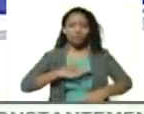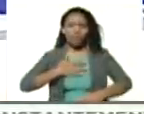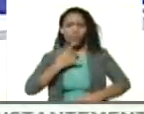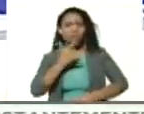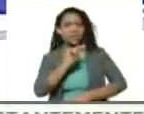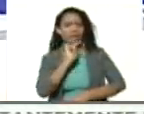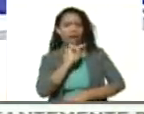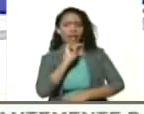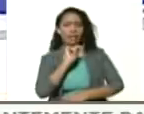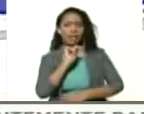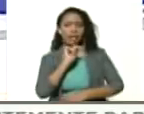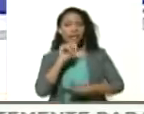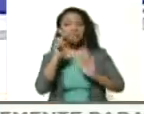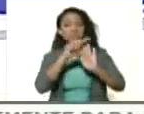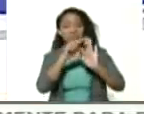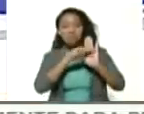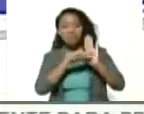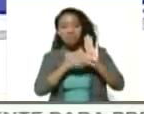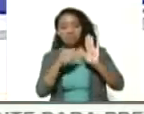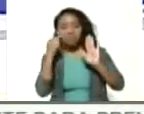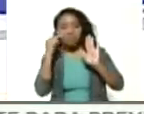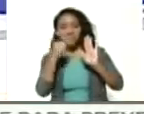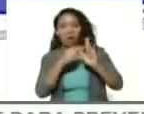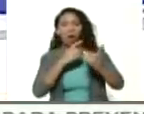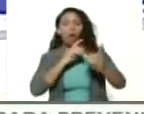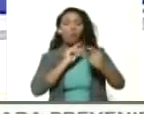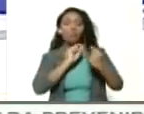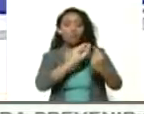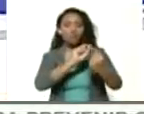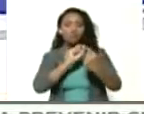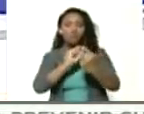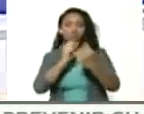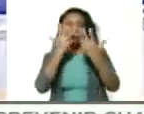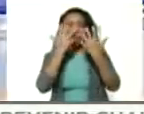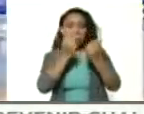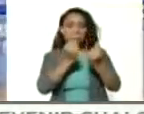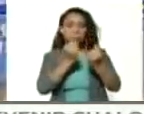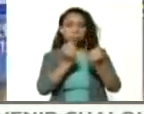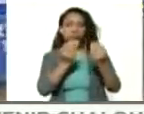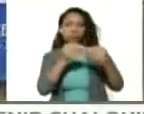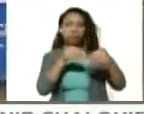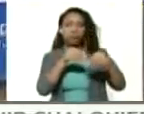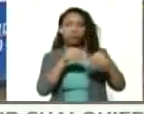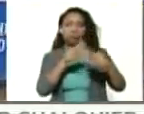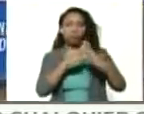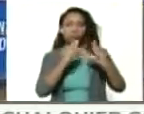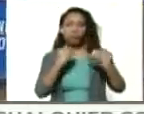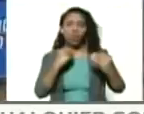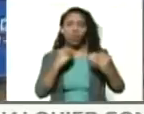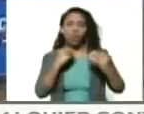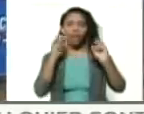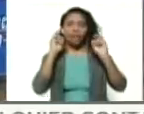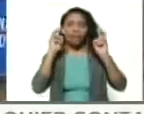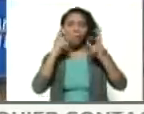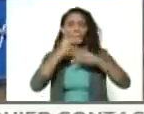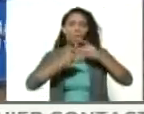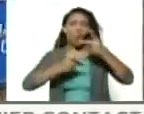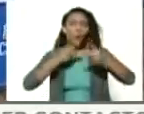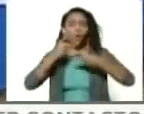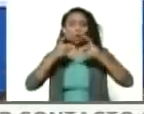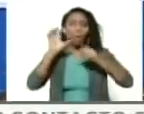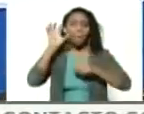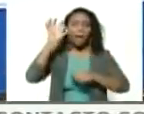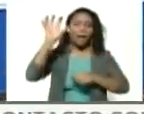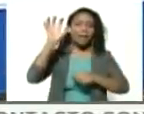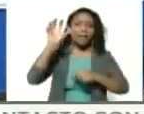de cierto nivel de diálogo y entendimiento con toda la el espectro político del país, con